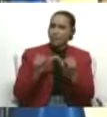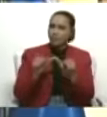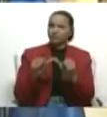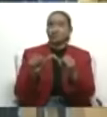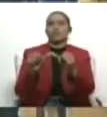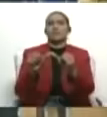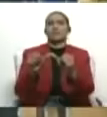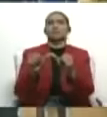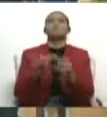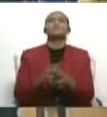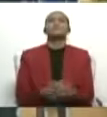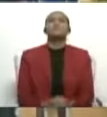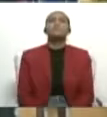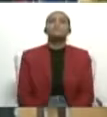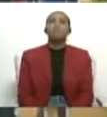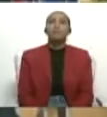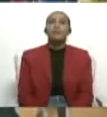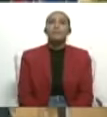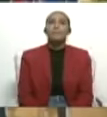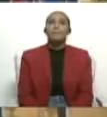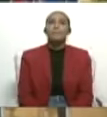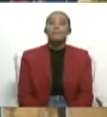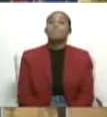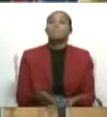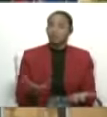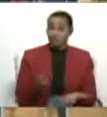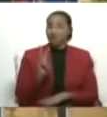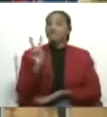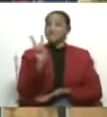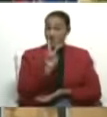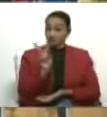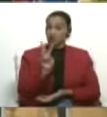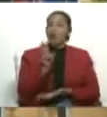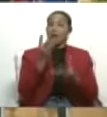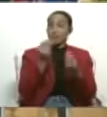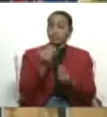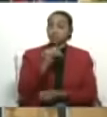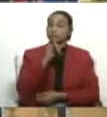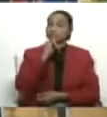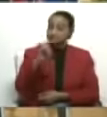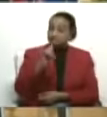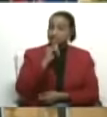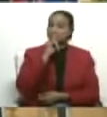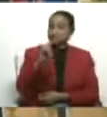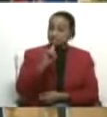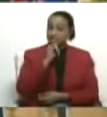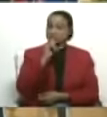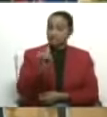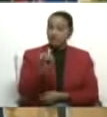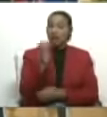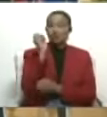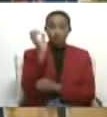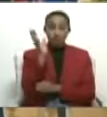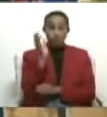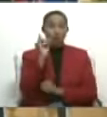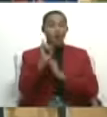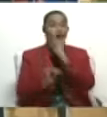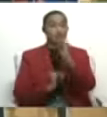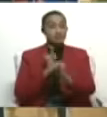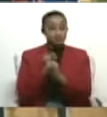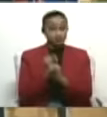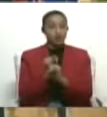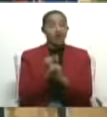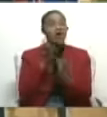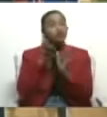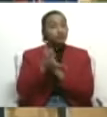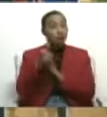Venezuela ha denunciado en diversos foros internacionales y en el caso concreto del avión,